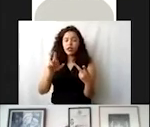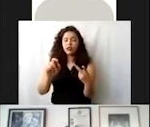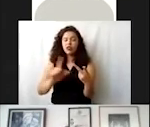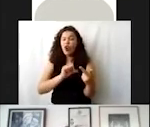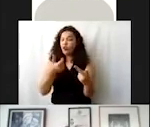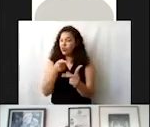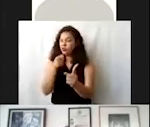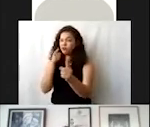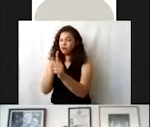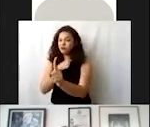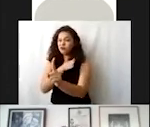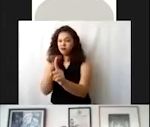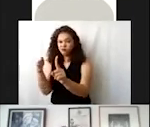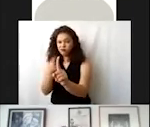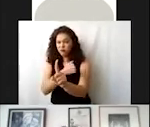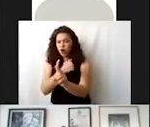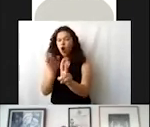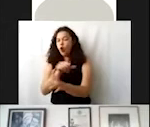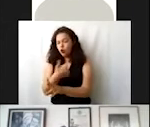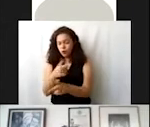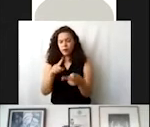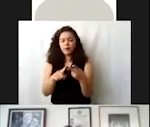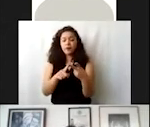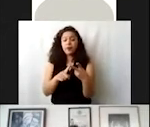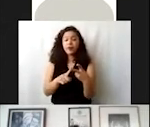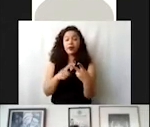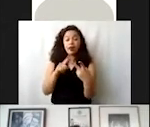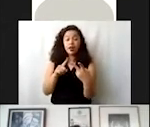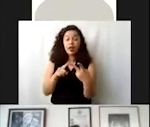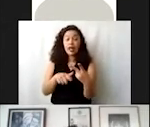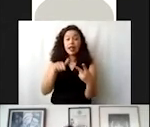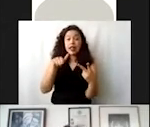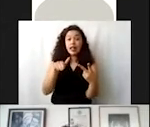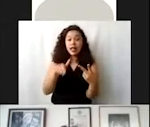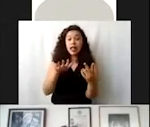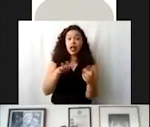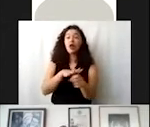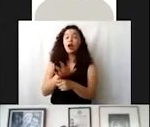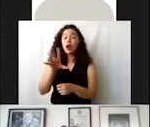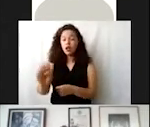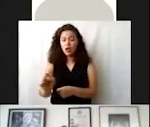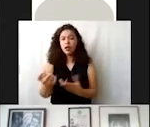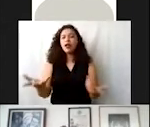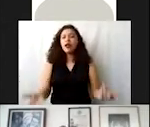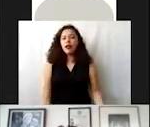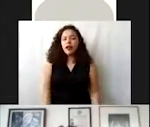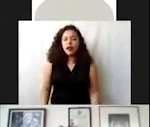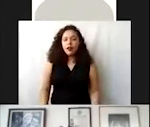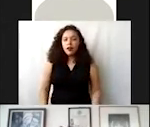¿sí? Entonces, ¿qué alcance tiene el 17? Pues es precisamente que